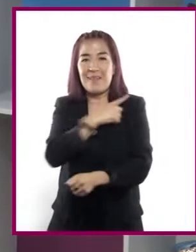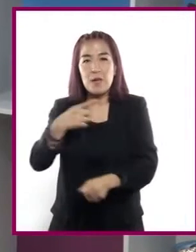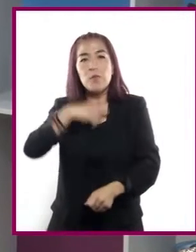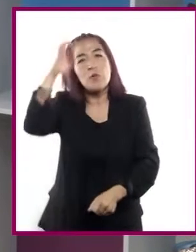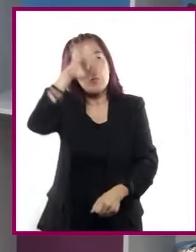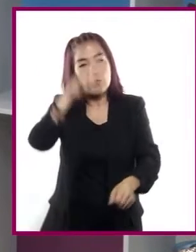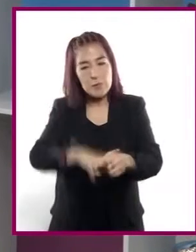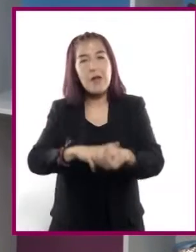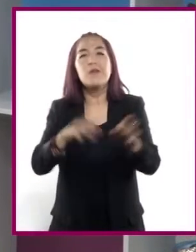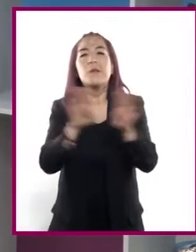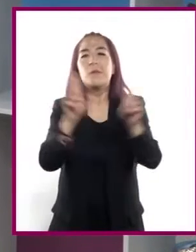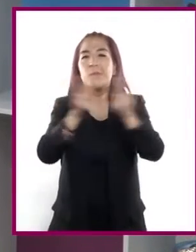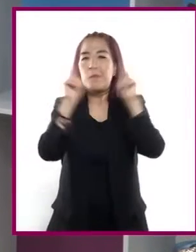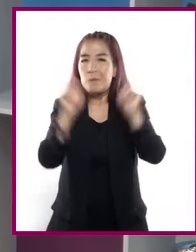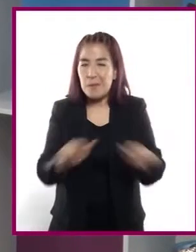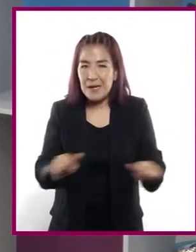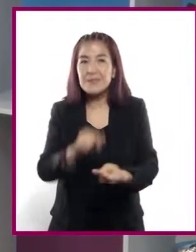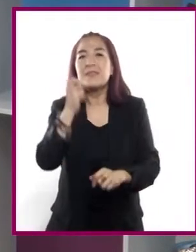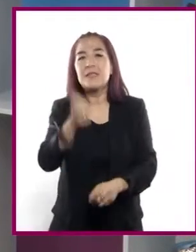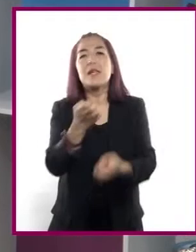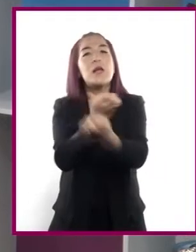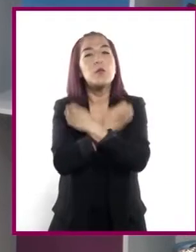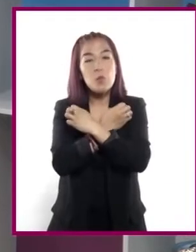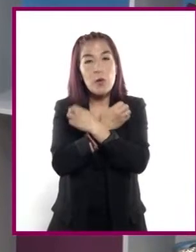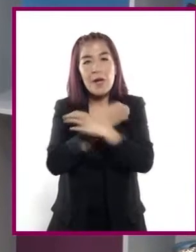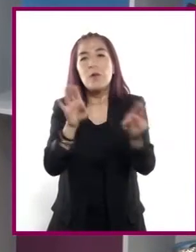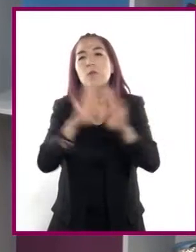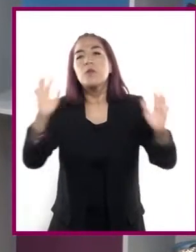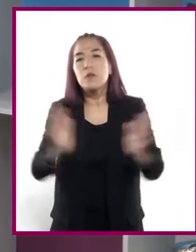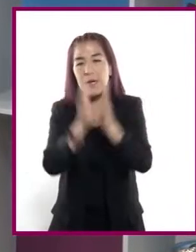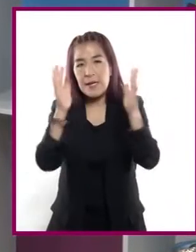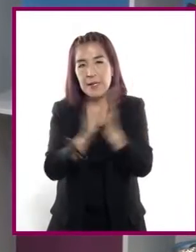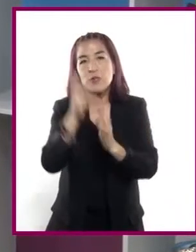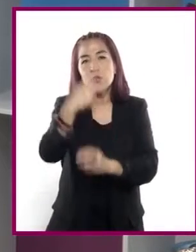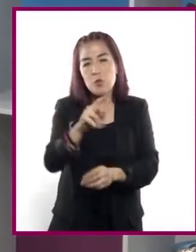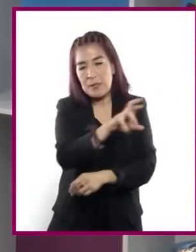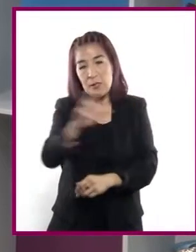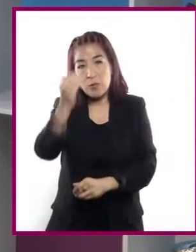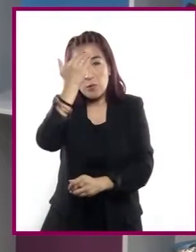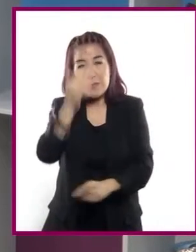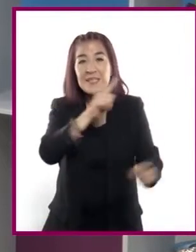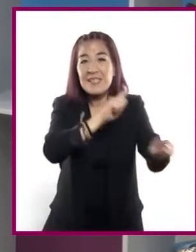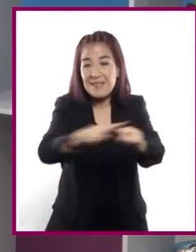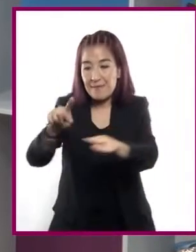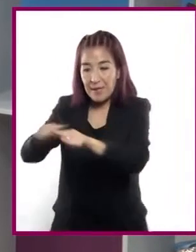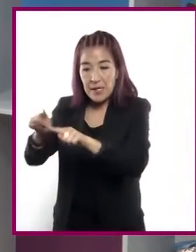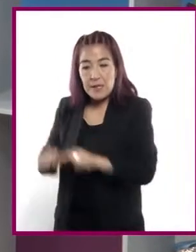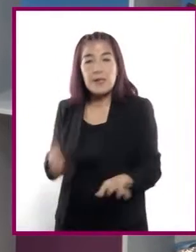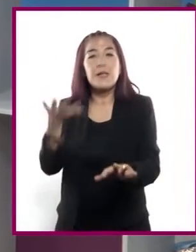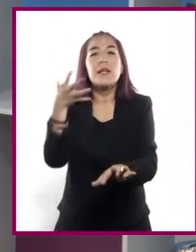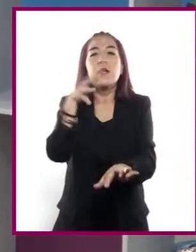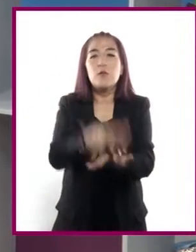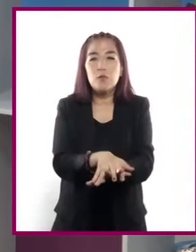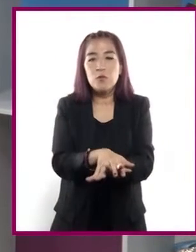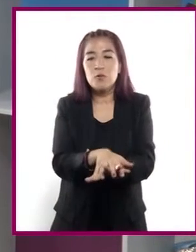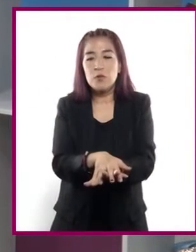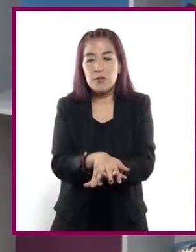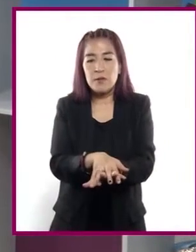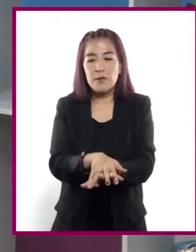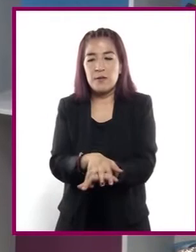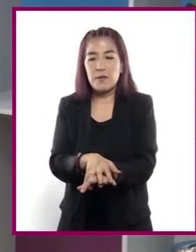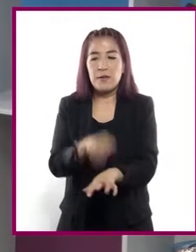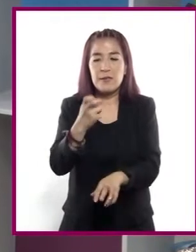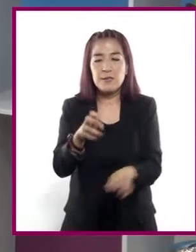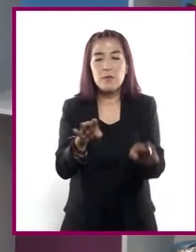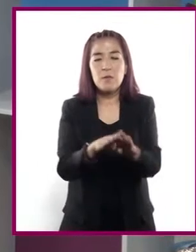y convivencia democrática, en el reconocimiento a la diversidad, la inclusión, donde se